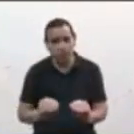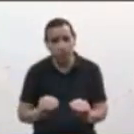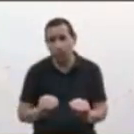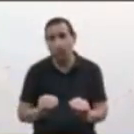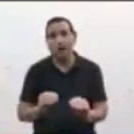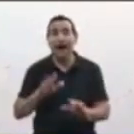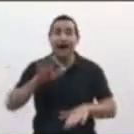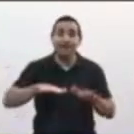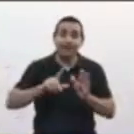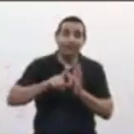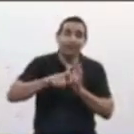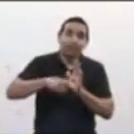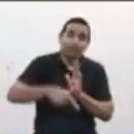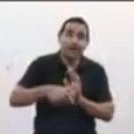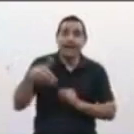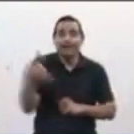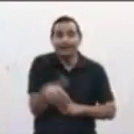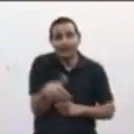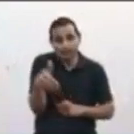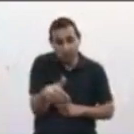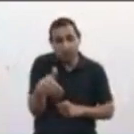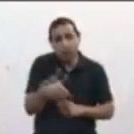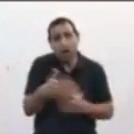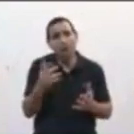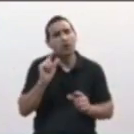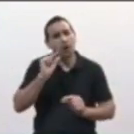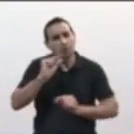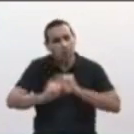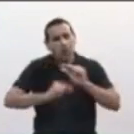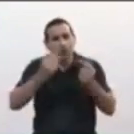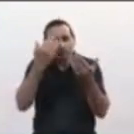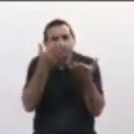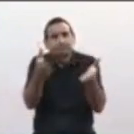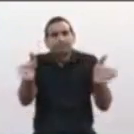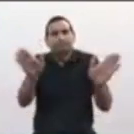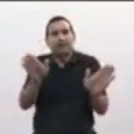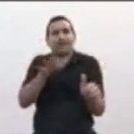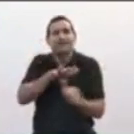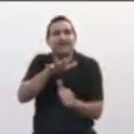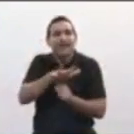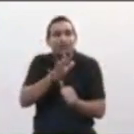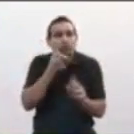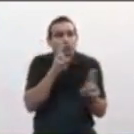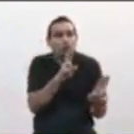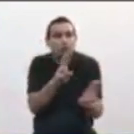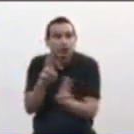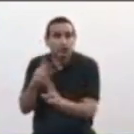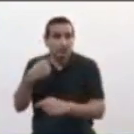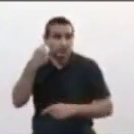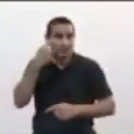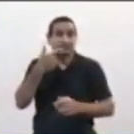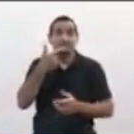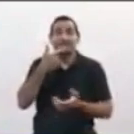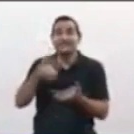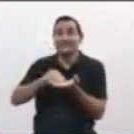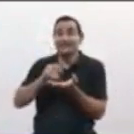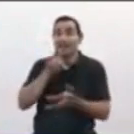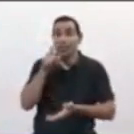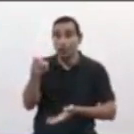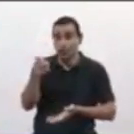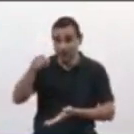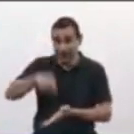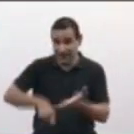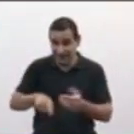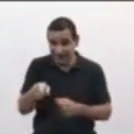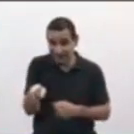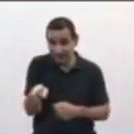más lento de lo que se desea ha ido ampliando en materia de derechos yo supongo que la senadora miembro firmante